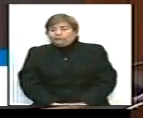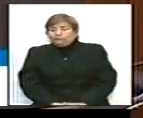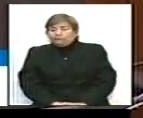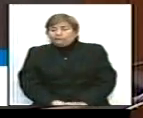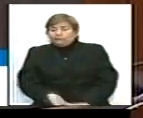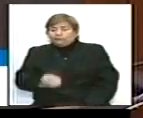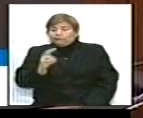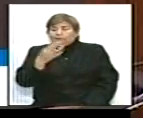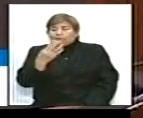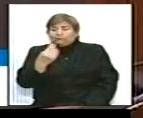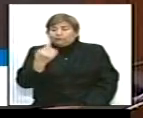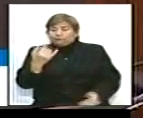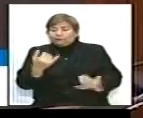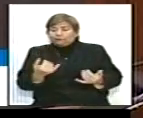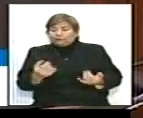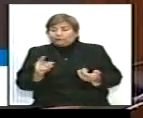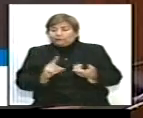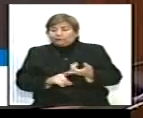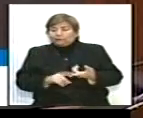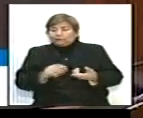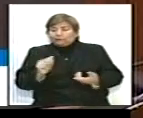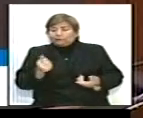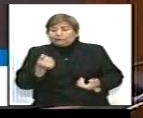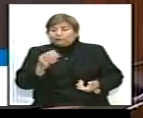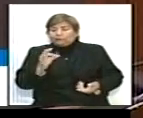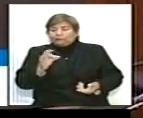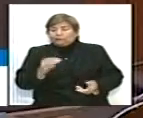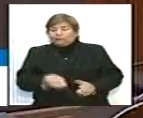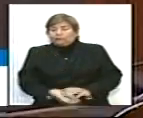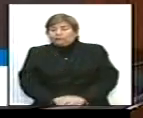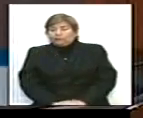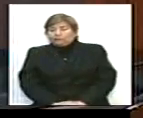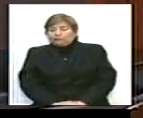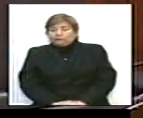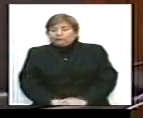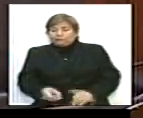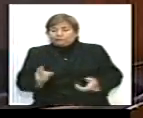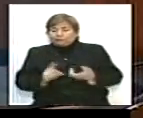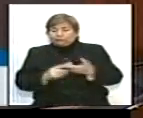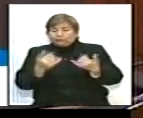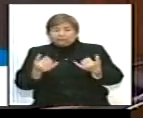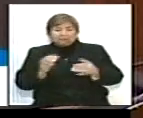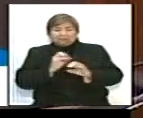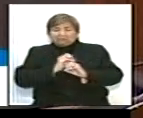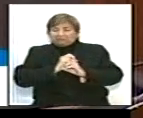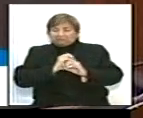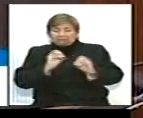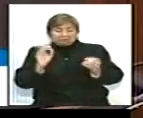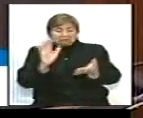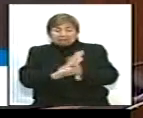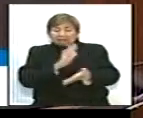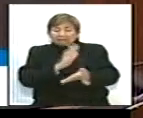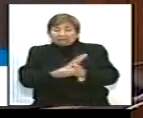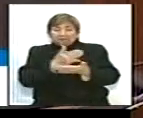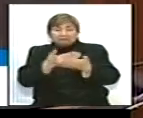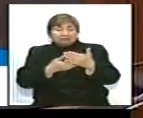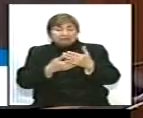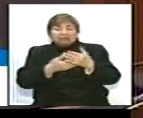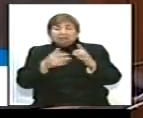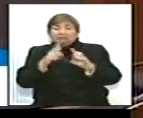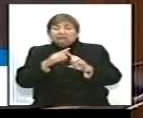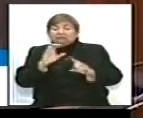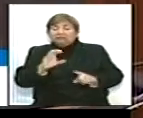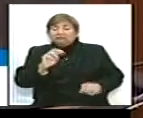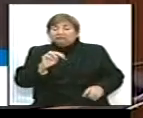Del 2014 ahora hasta el 2019. Hasta la fecha no hay un expediente técnico de la